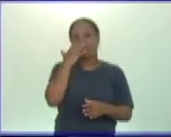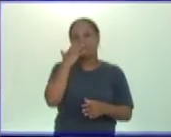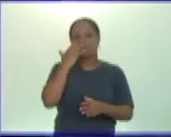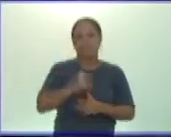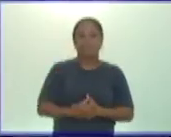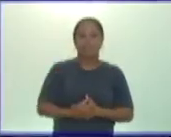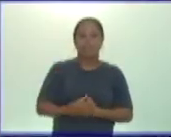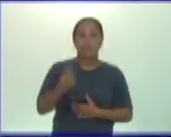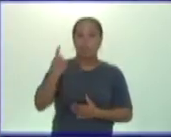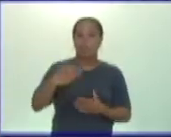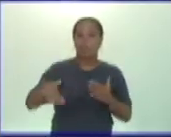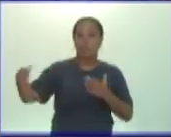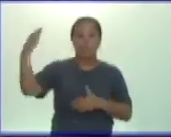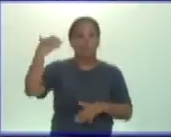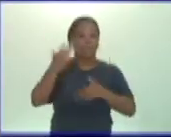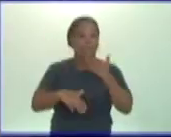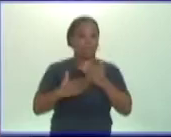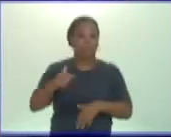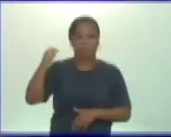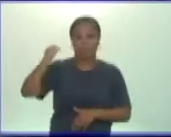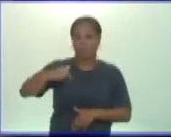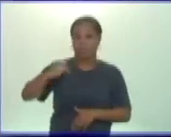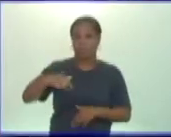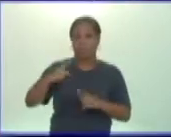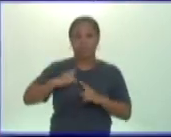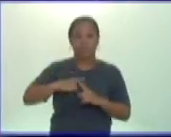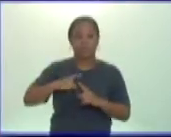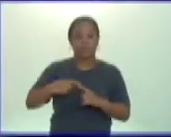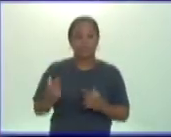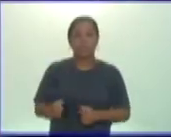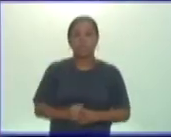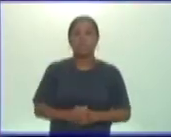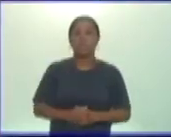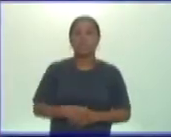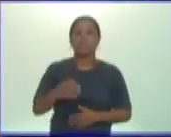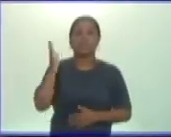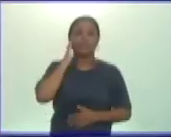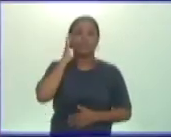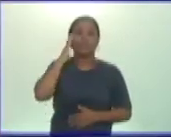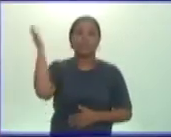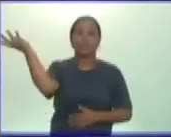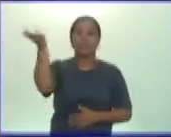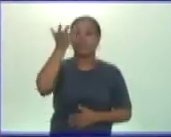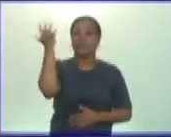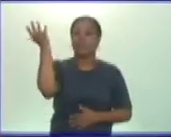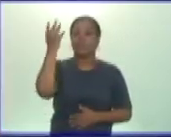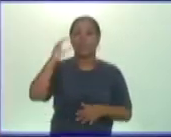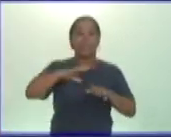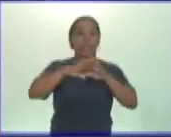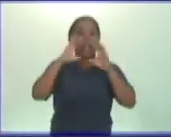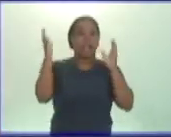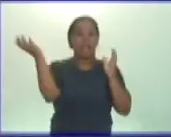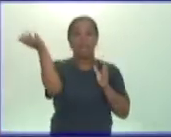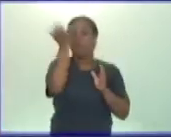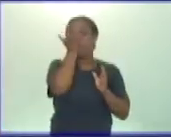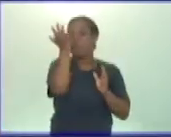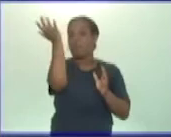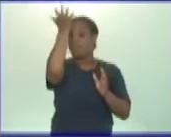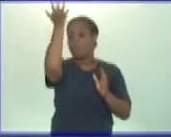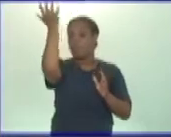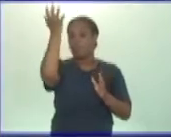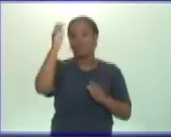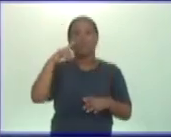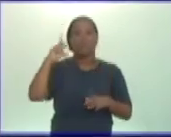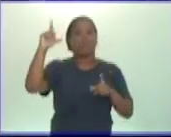Uno de los grandes problemas de nuestro tiempo es la contaminación del aire. La atmósfera de nuestro planeta se está